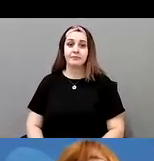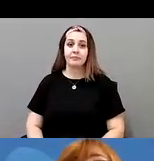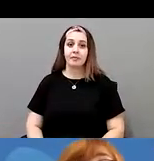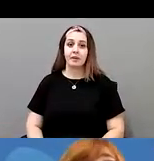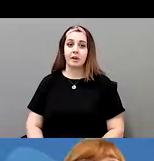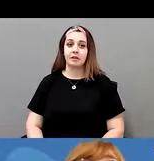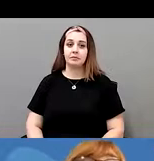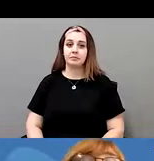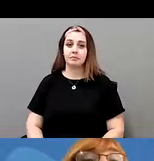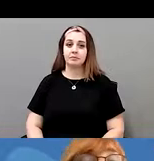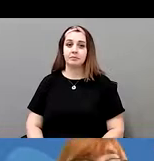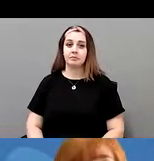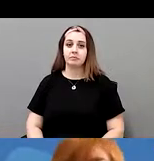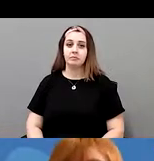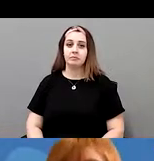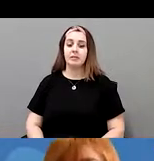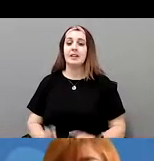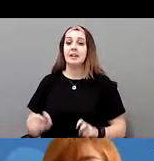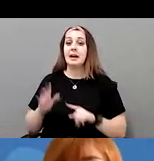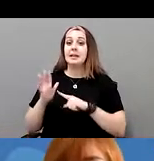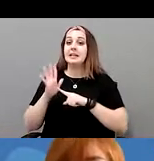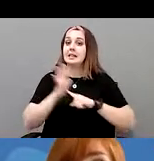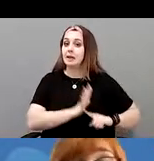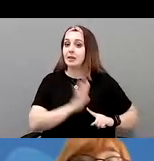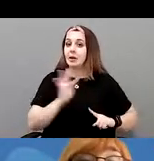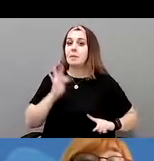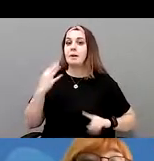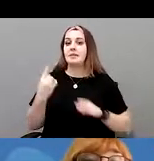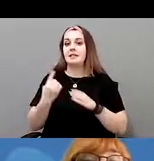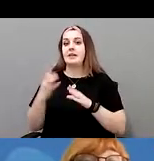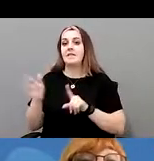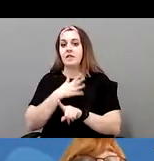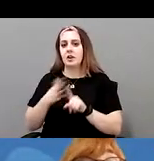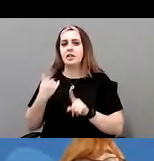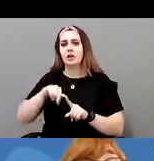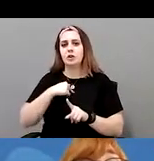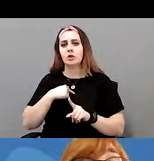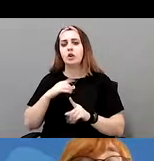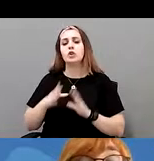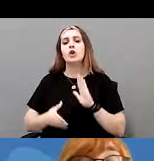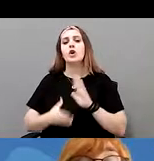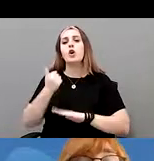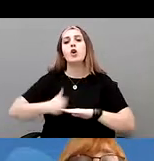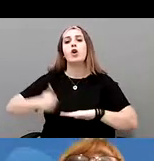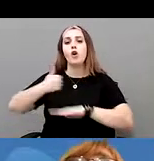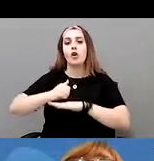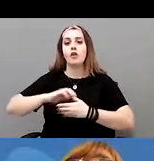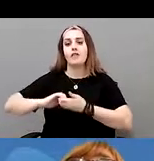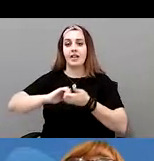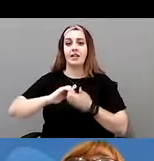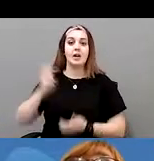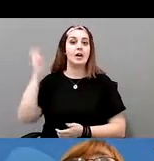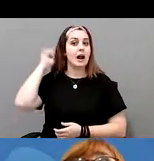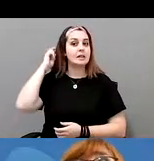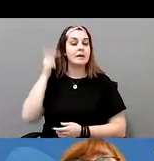la discriminación no puedo dejar de lado la violencia. Sabéis que en Confederación Aspace pusimos en marcha un canal de violencia contra las mujeres